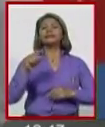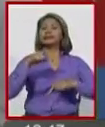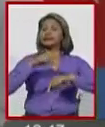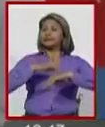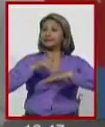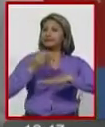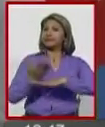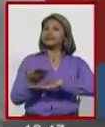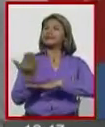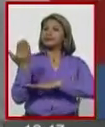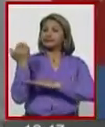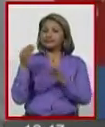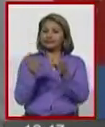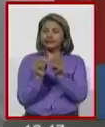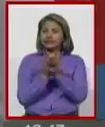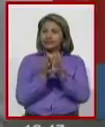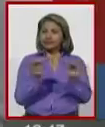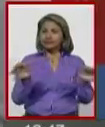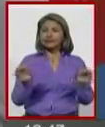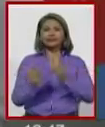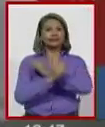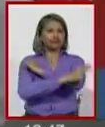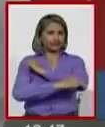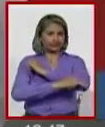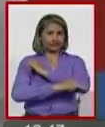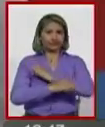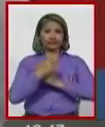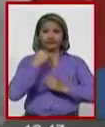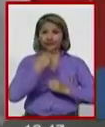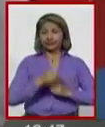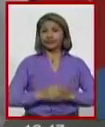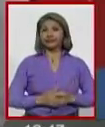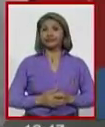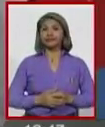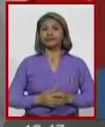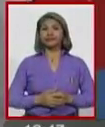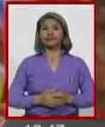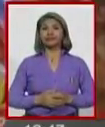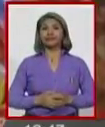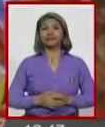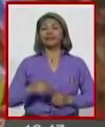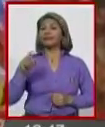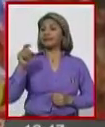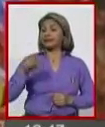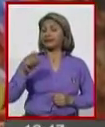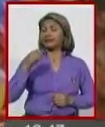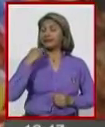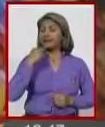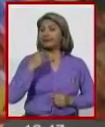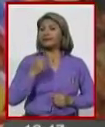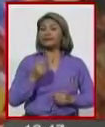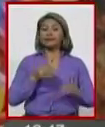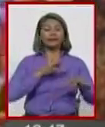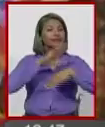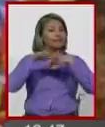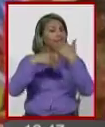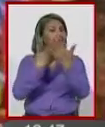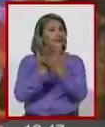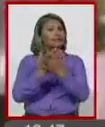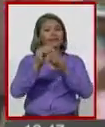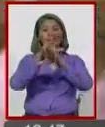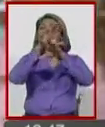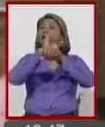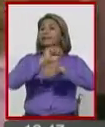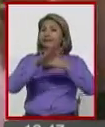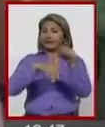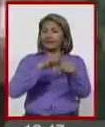llamado, convocado primeramente a un ampliado nacional. Y del amplio nacional se debería haber, después de hacer un amplio debate con toda seguridad, como